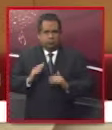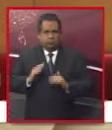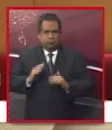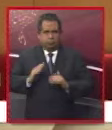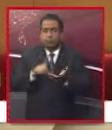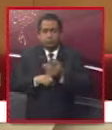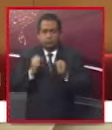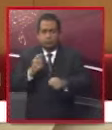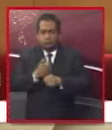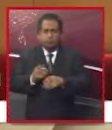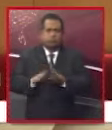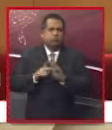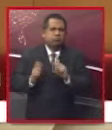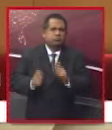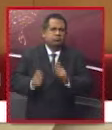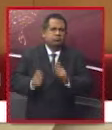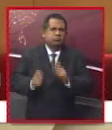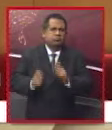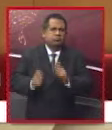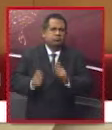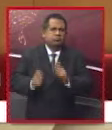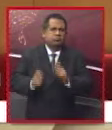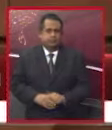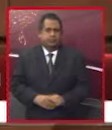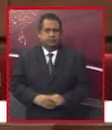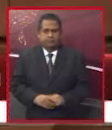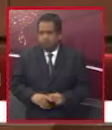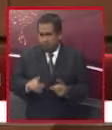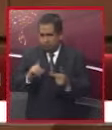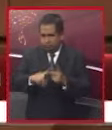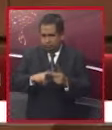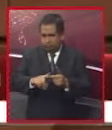facultades de los militares en materia de seguridad pública.